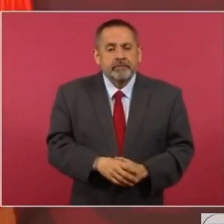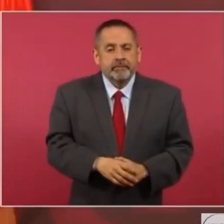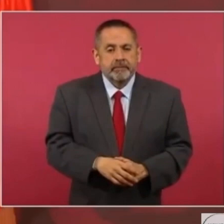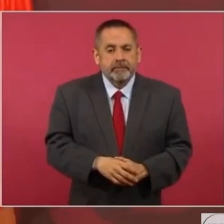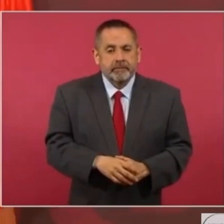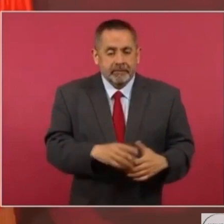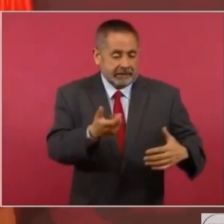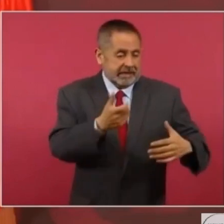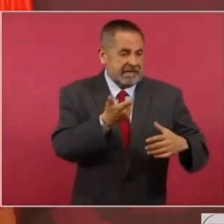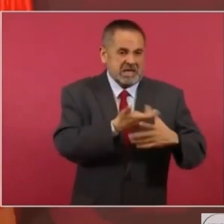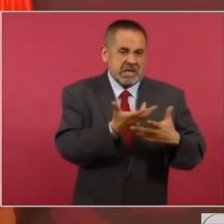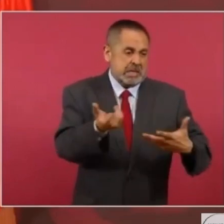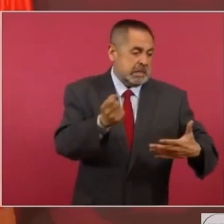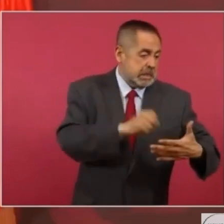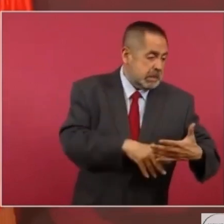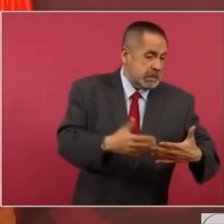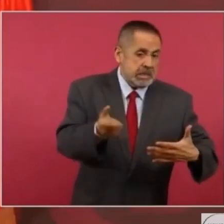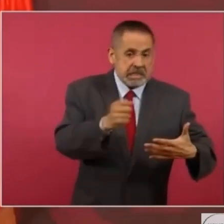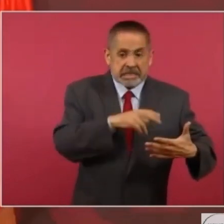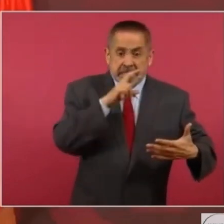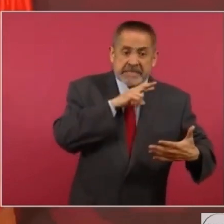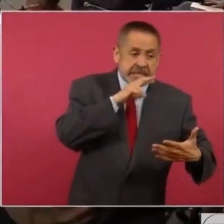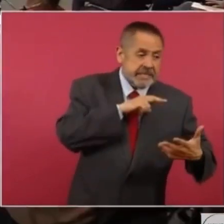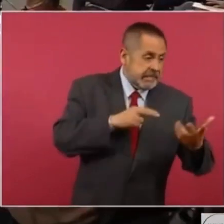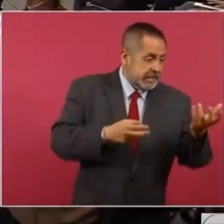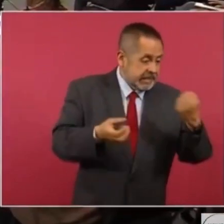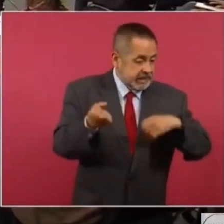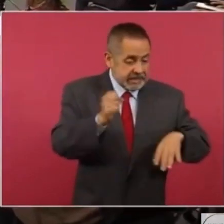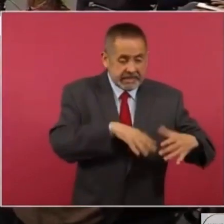metiendo el dinero apurados